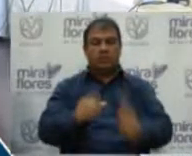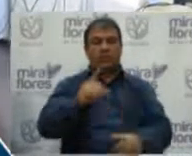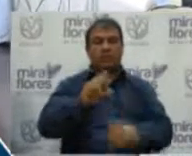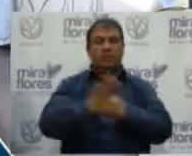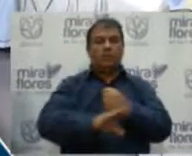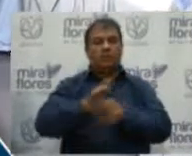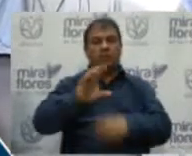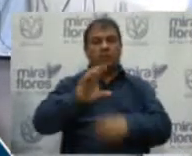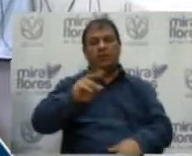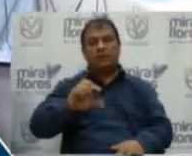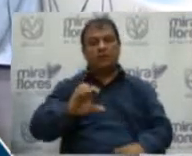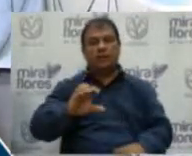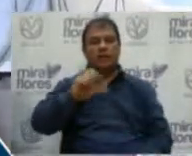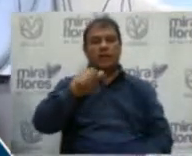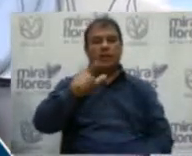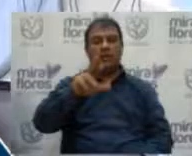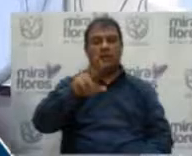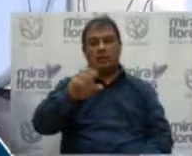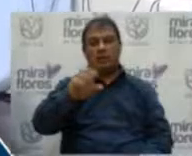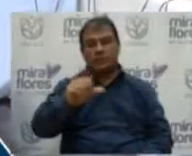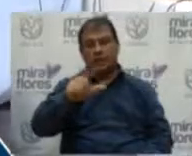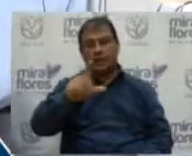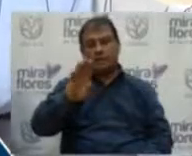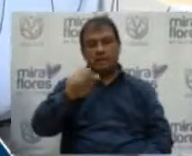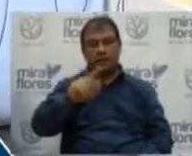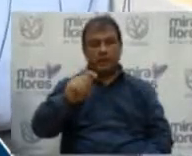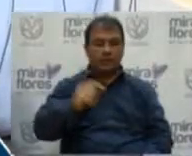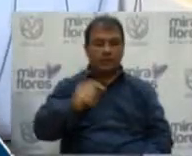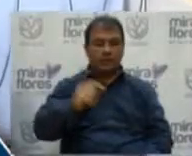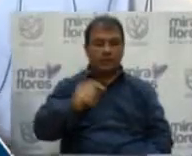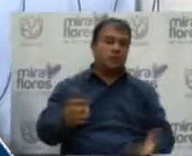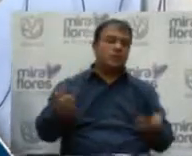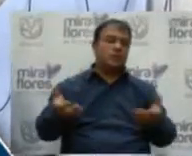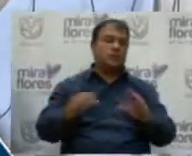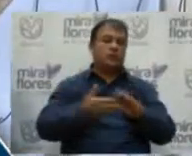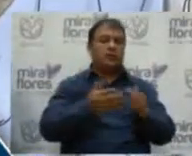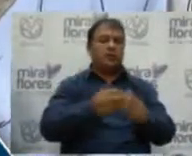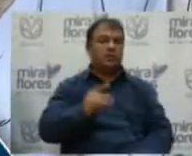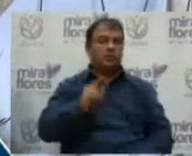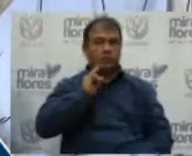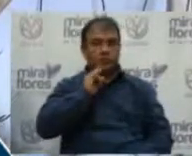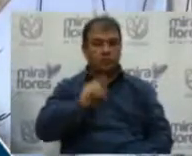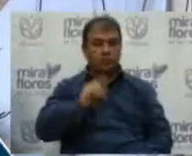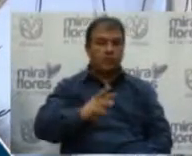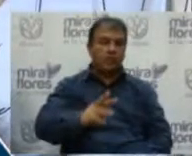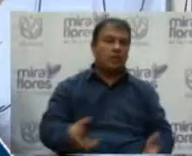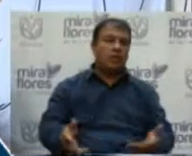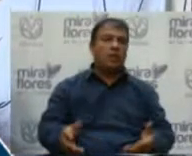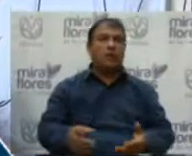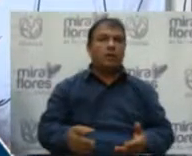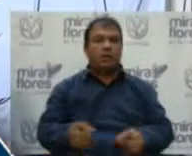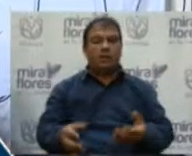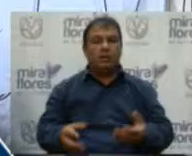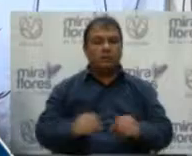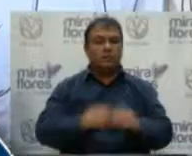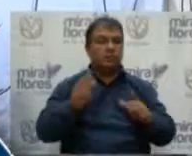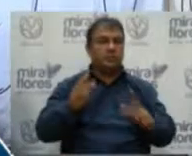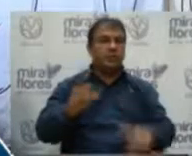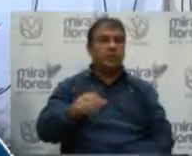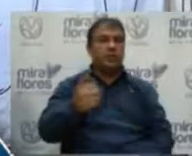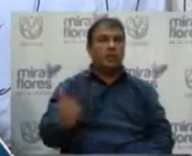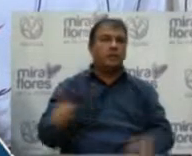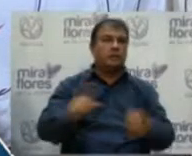señor Carlos Alberto Llerena Segarra, a la ciudad de Charleston, West Virginia, Estados Unidos de América, entre los días